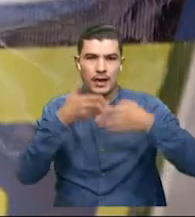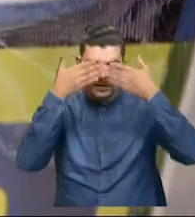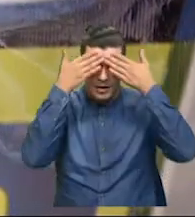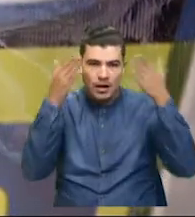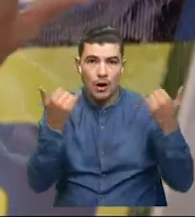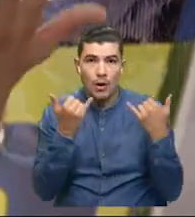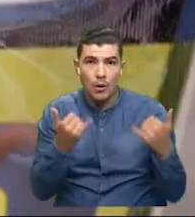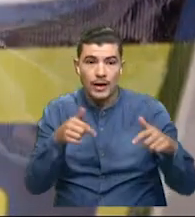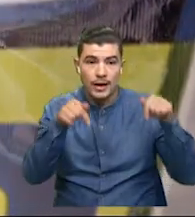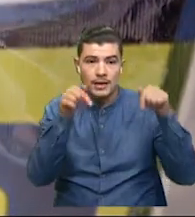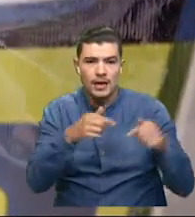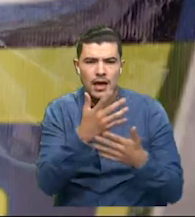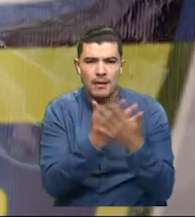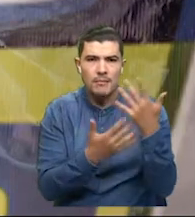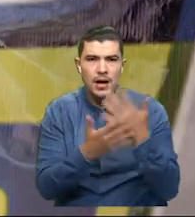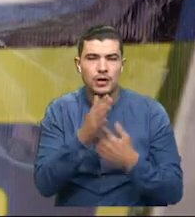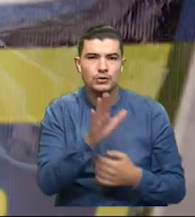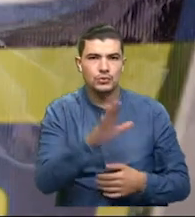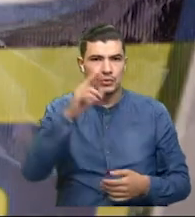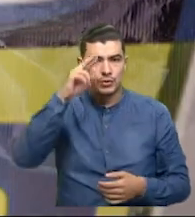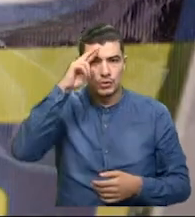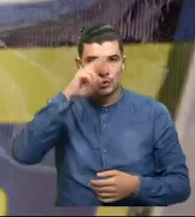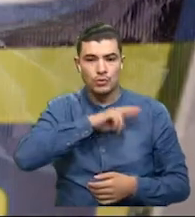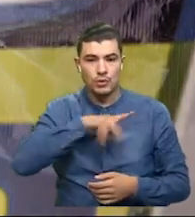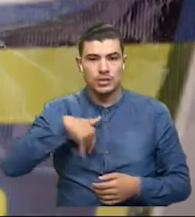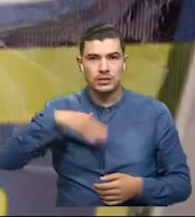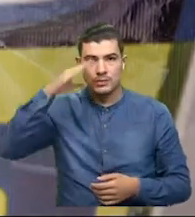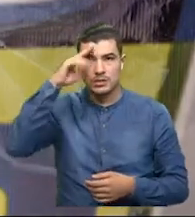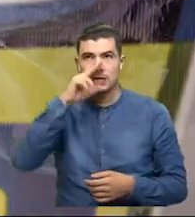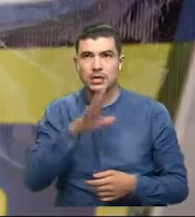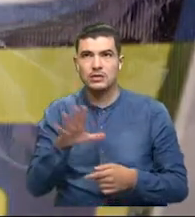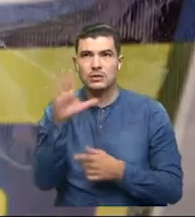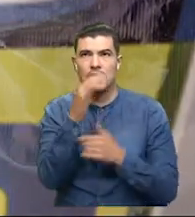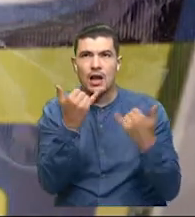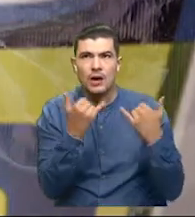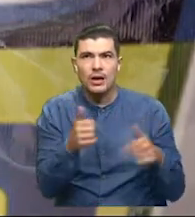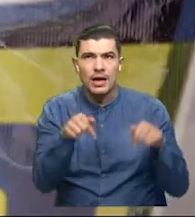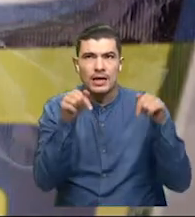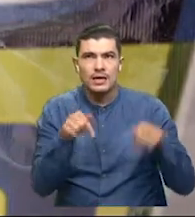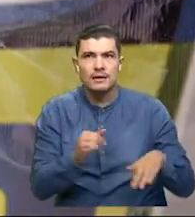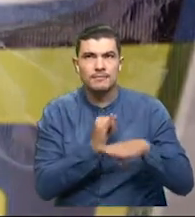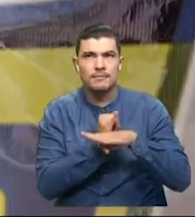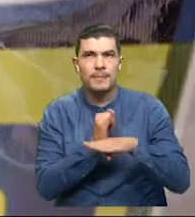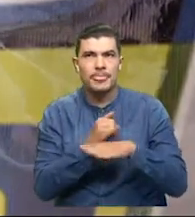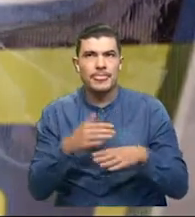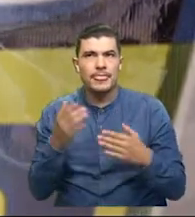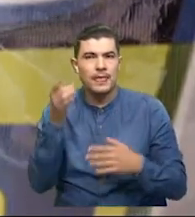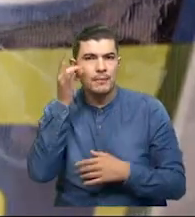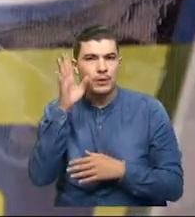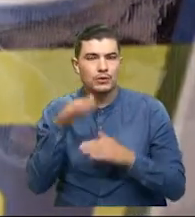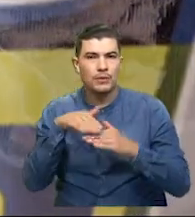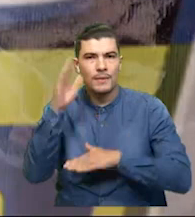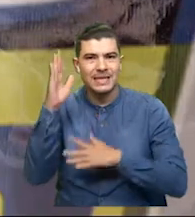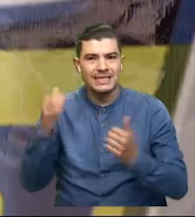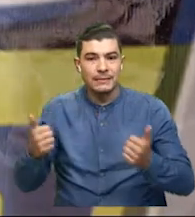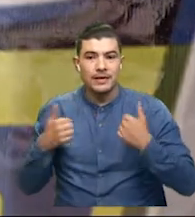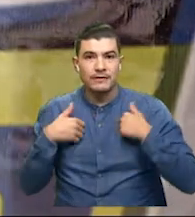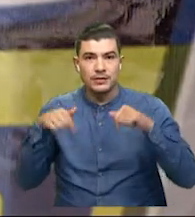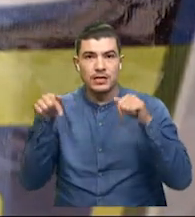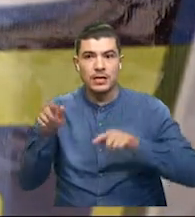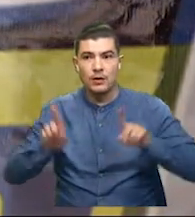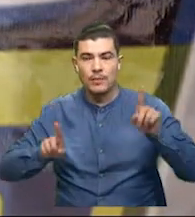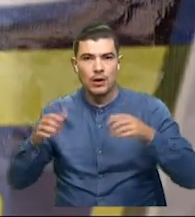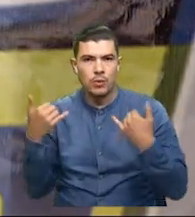hoy en manos de nuestra policía, de nuestro ejército, de la institucionalidad, tal vez es la mayor ventaja competitiva que tenemos,